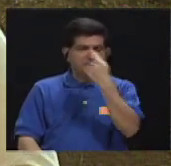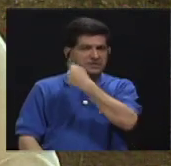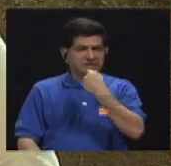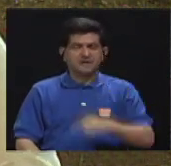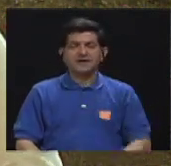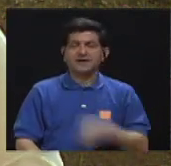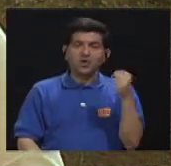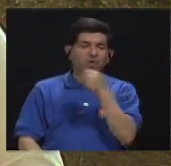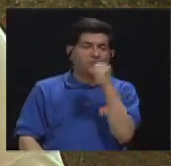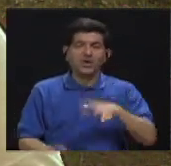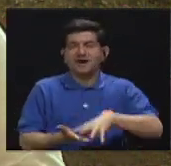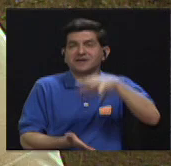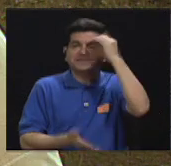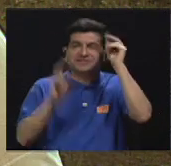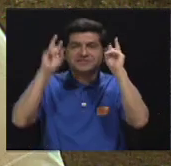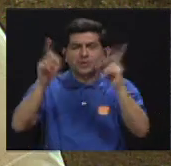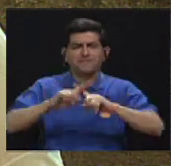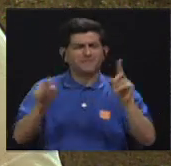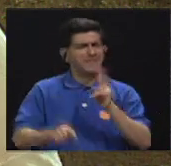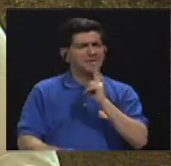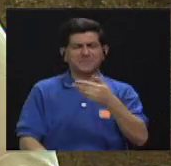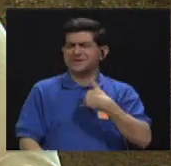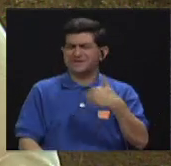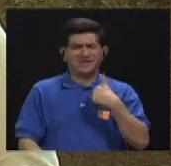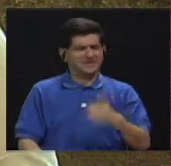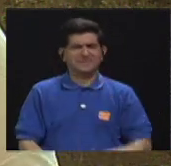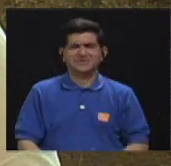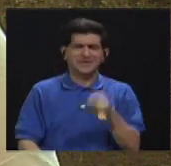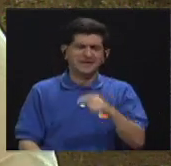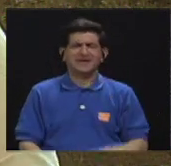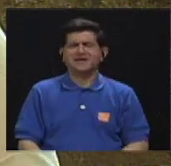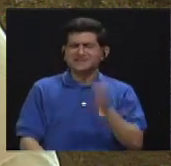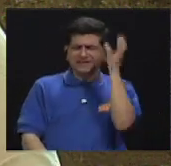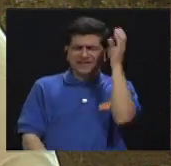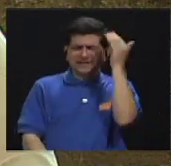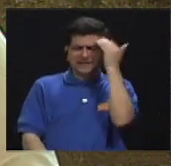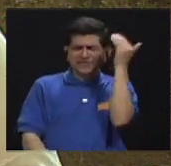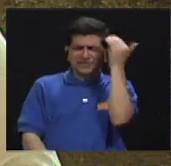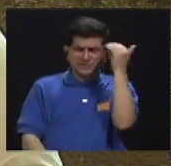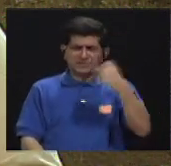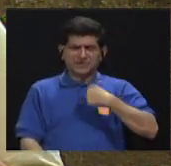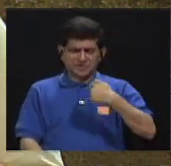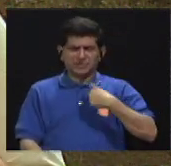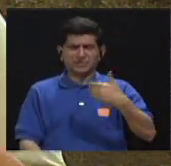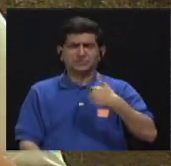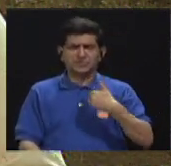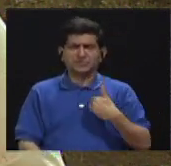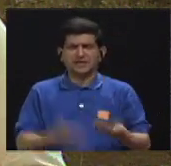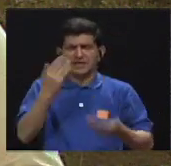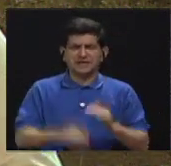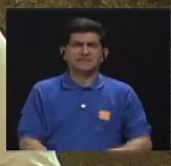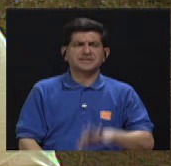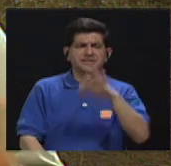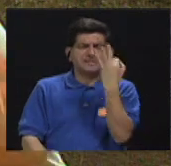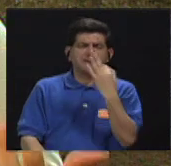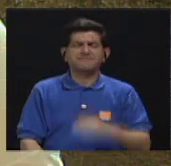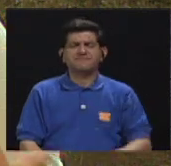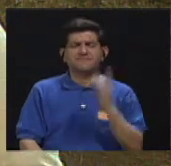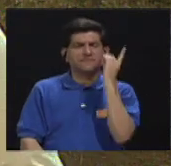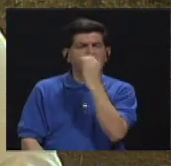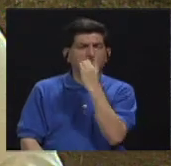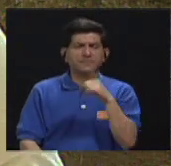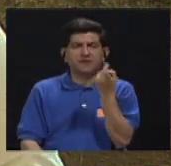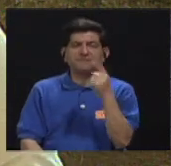cancioncita, ¿verdad?, que nos aprendemos, pero en realidad no tenemos ese bagaje de que si yo tengo pues un empinamiento de dientes, si me hace falta